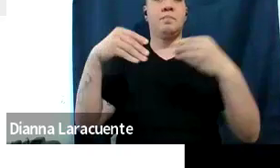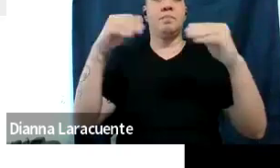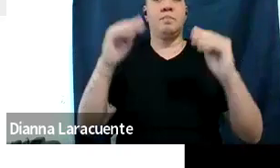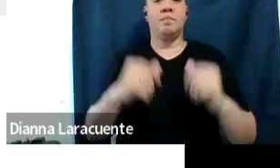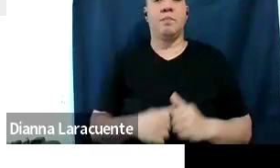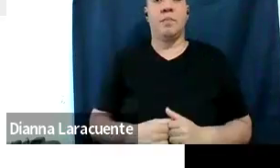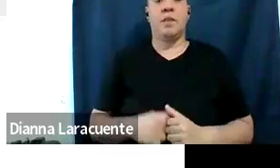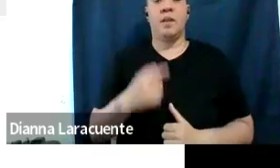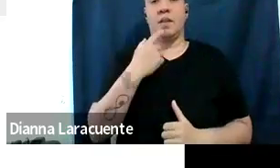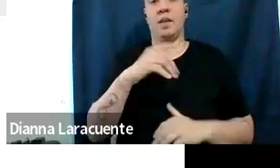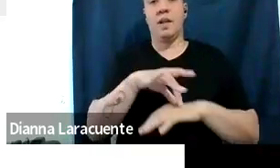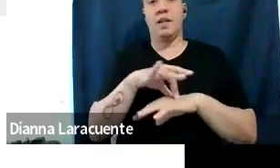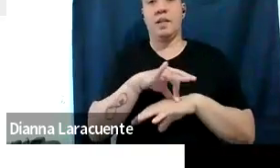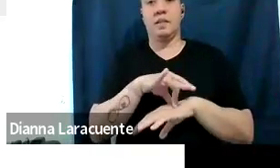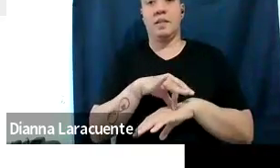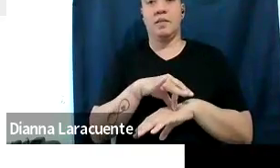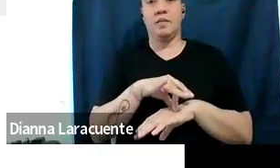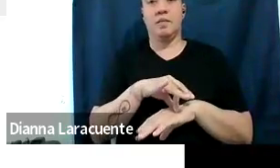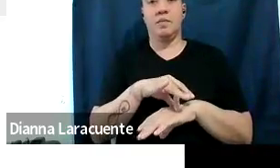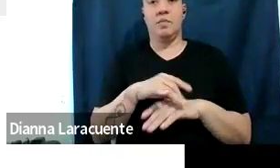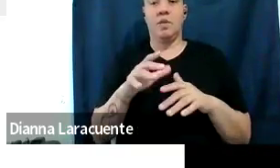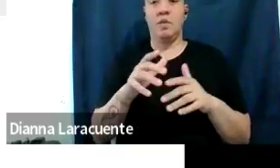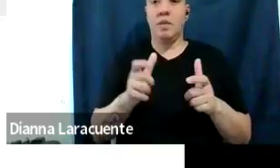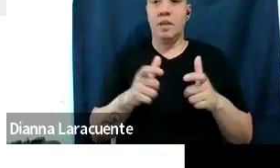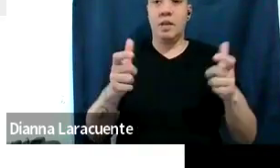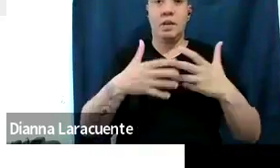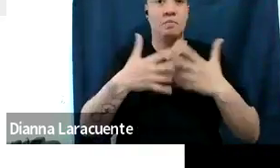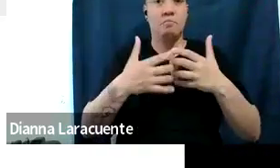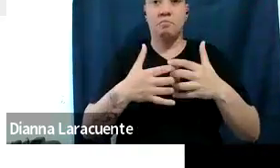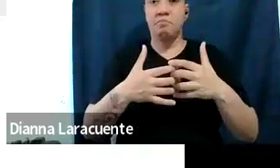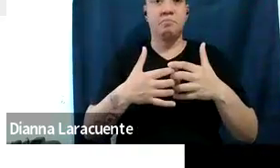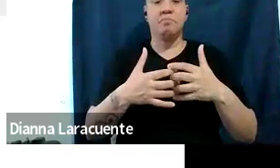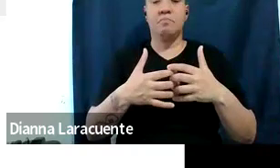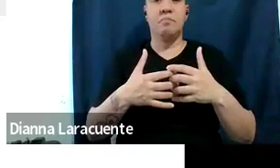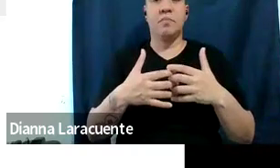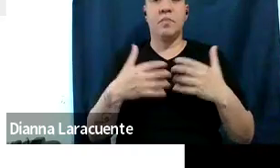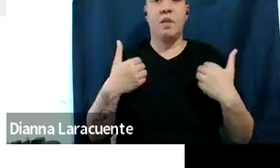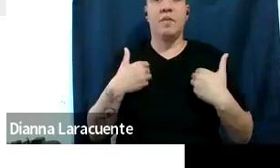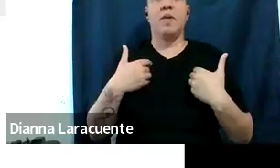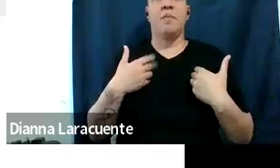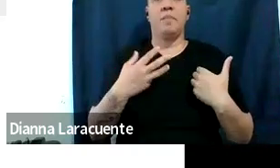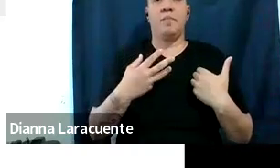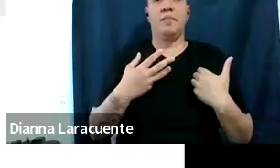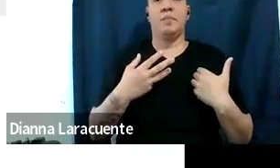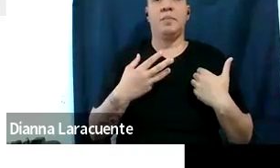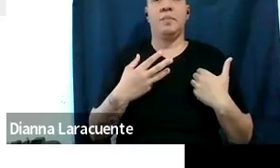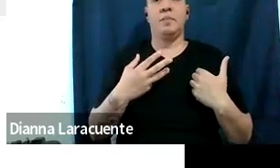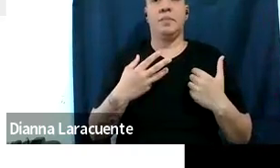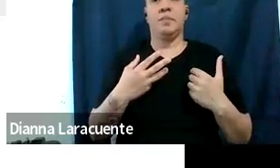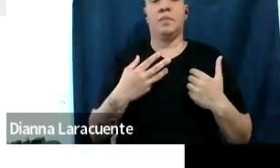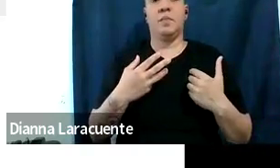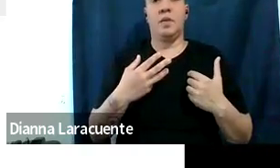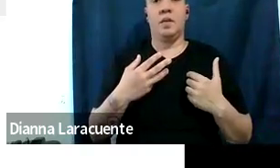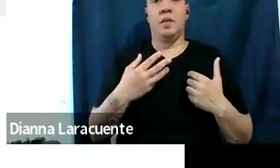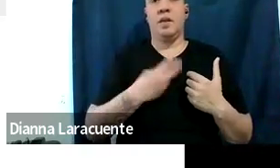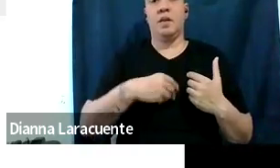la tierra no estaba monopolizada por grandes plantaciones, sino que había propiedades, hacendados